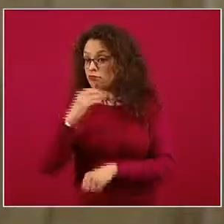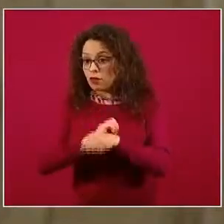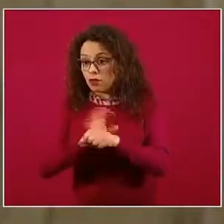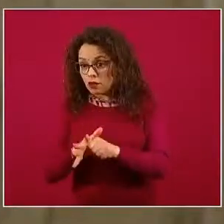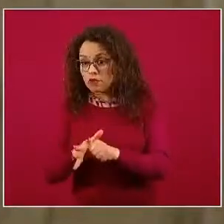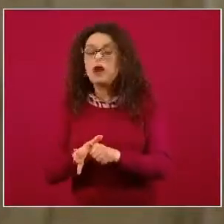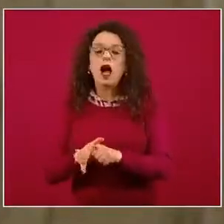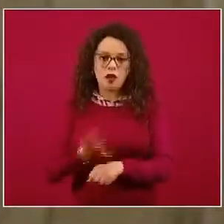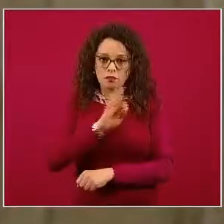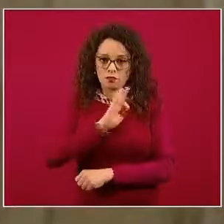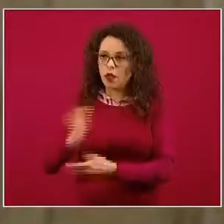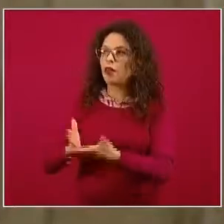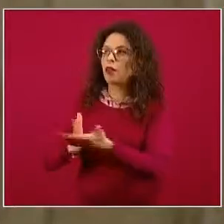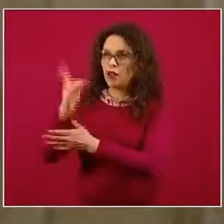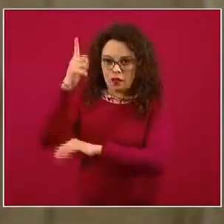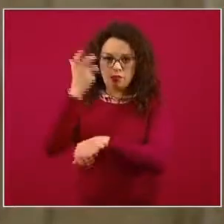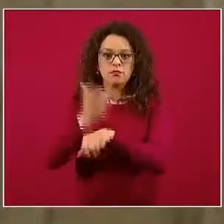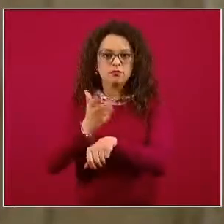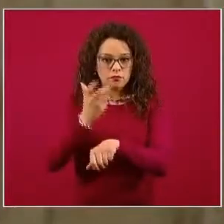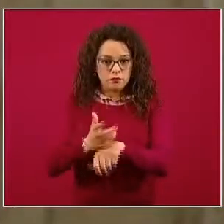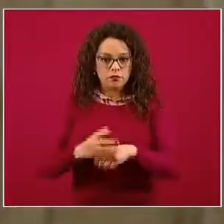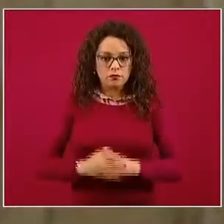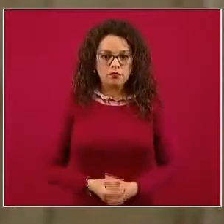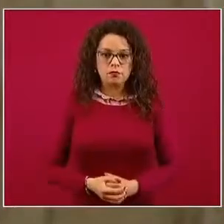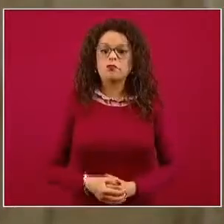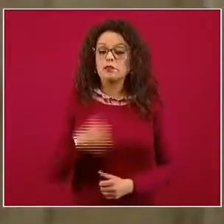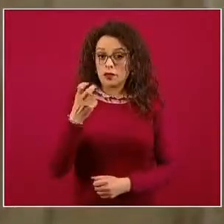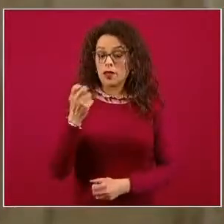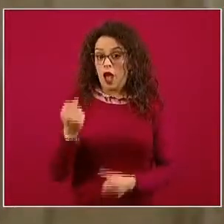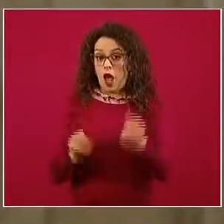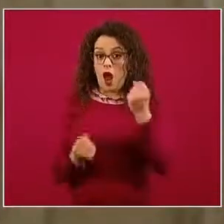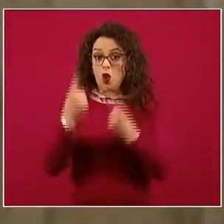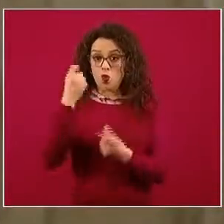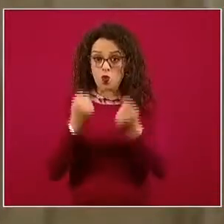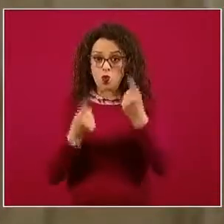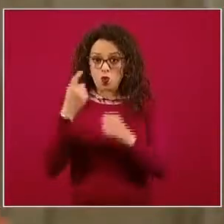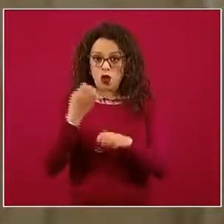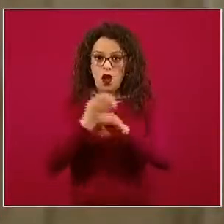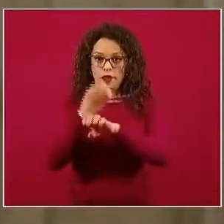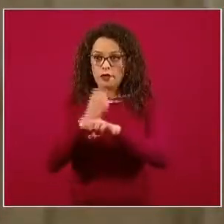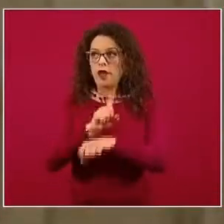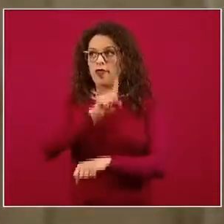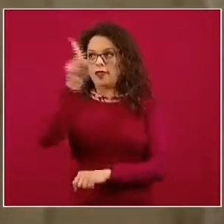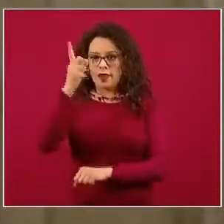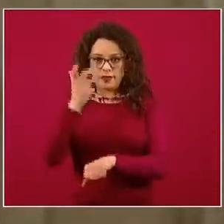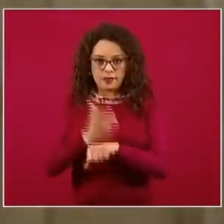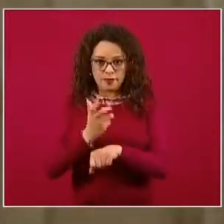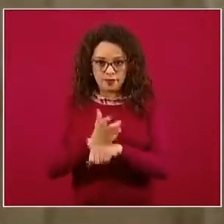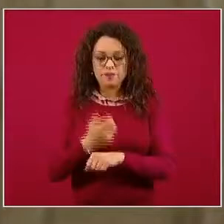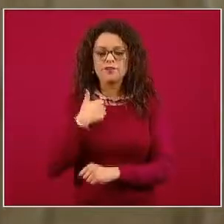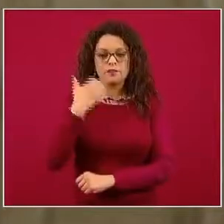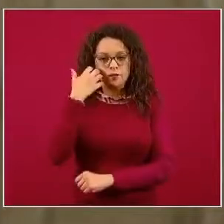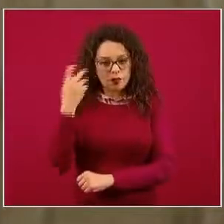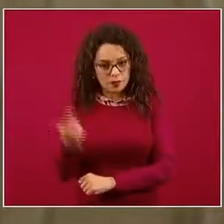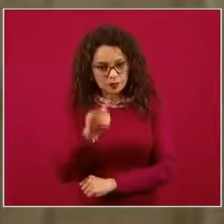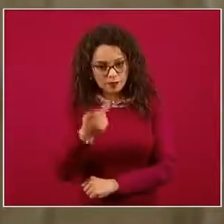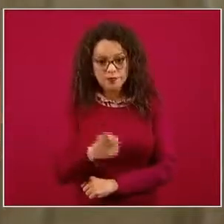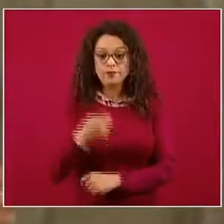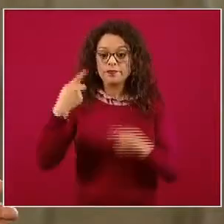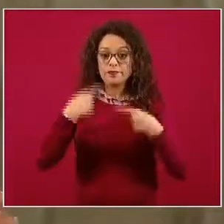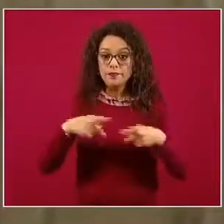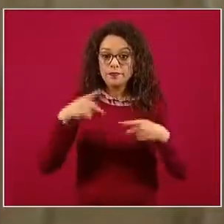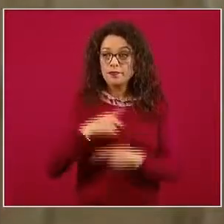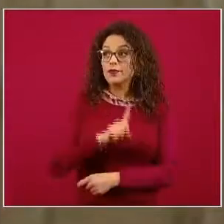uno puede entrar al país. Eso es en algunos estados de Estados Unidos. La pregunta de la gente que vive en Estados Unidos, que